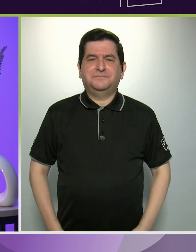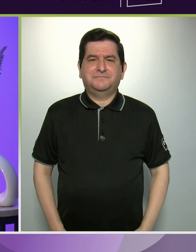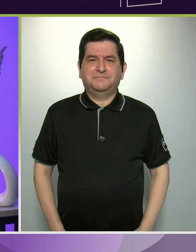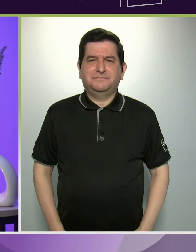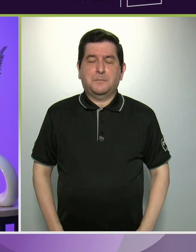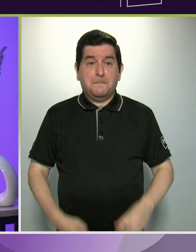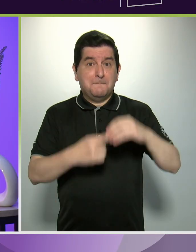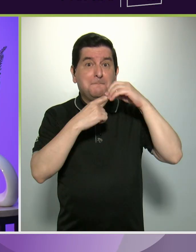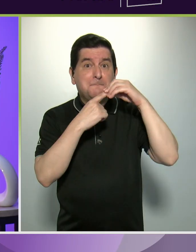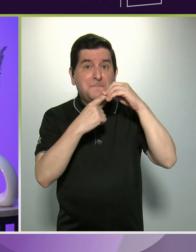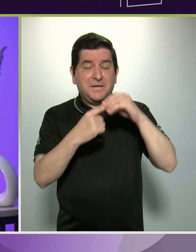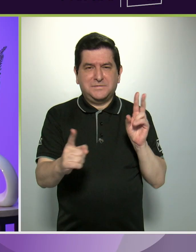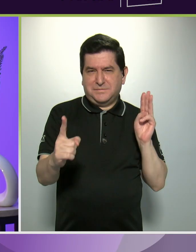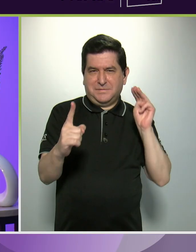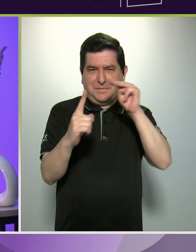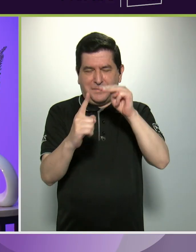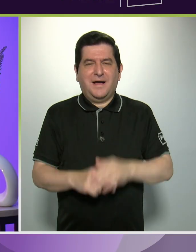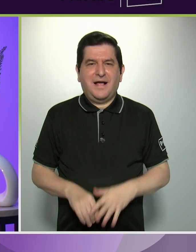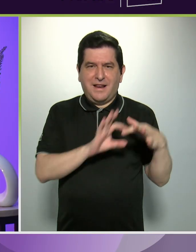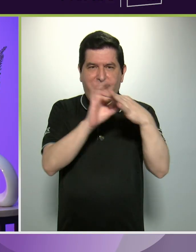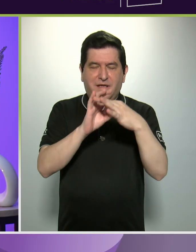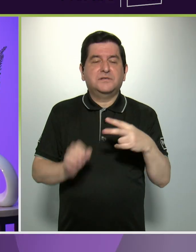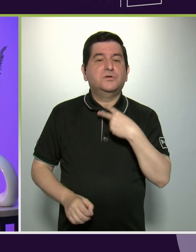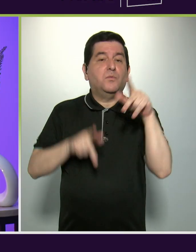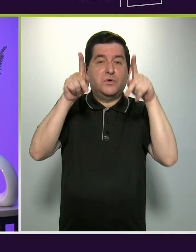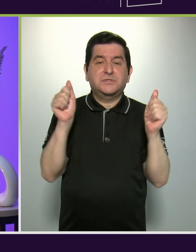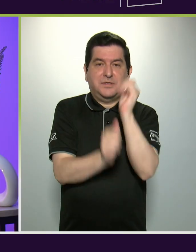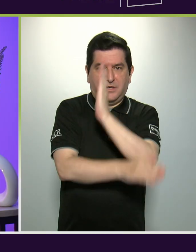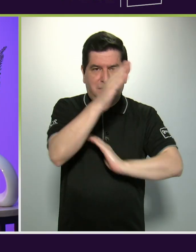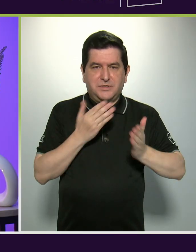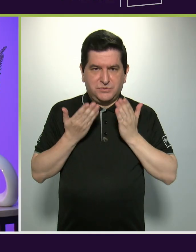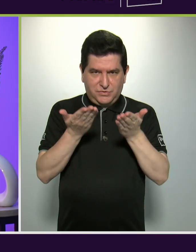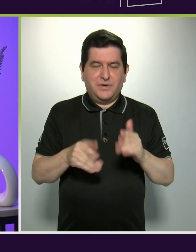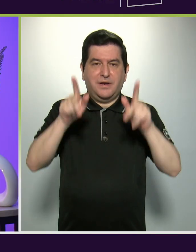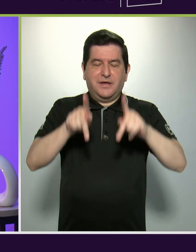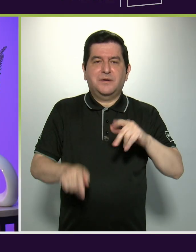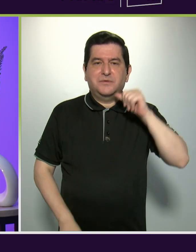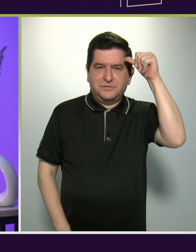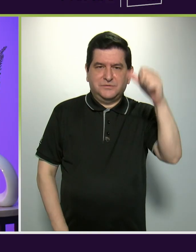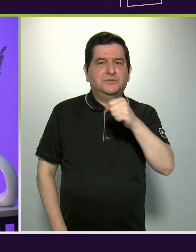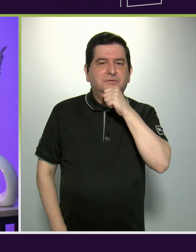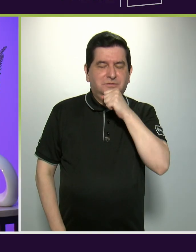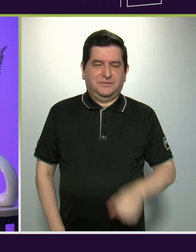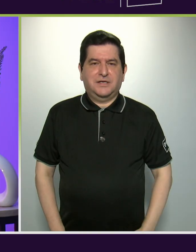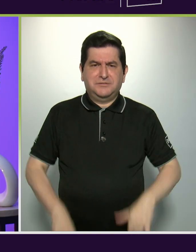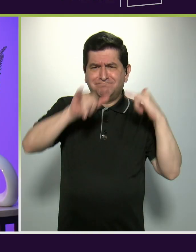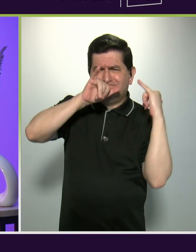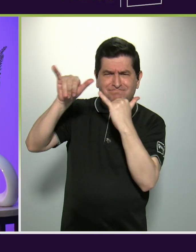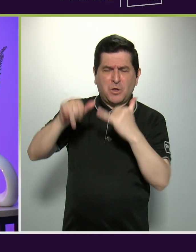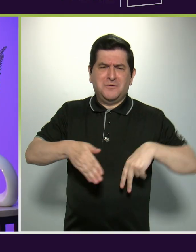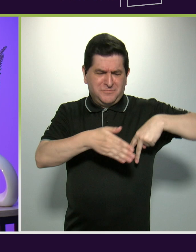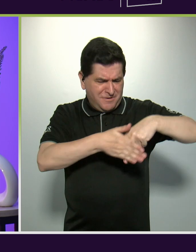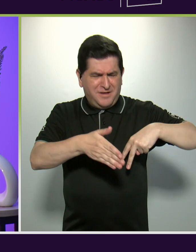las principales misiones de Nexos es dar voz a las personas con discapacidad y personas adultas mayores para denunciar las